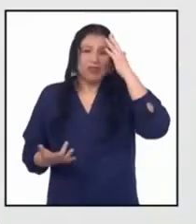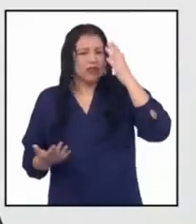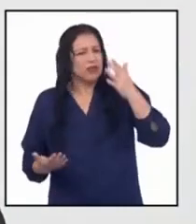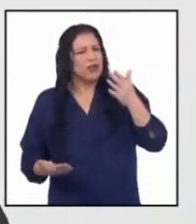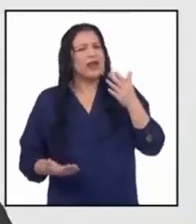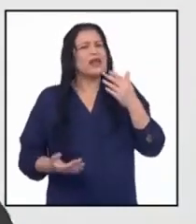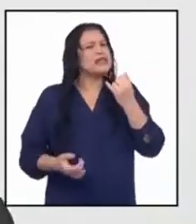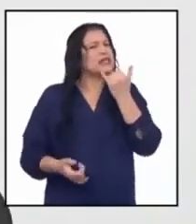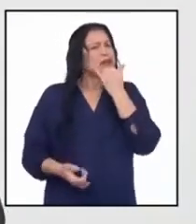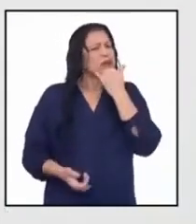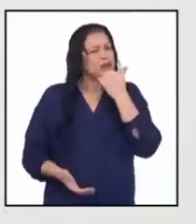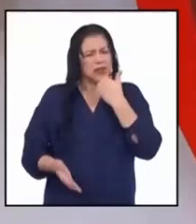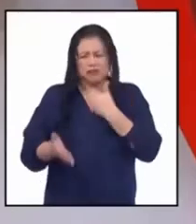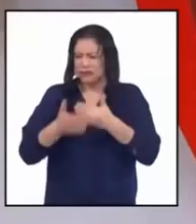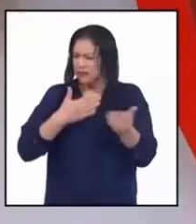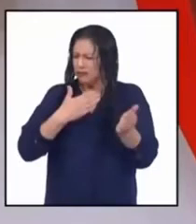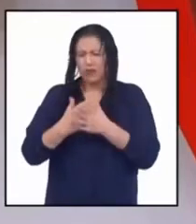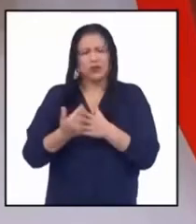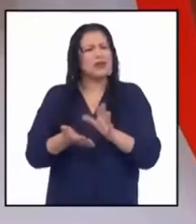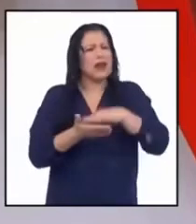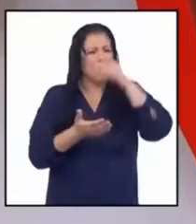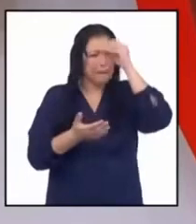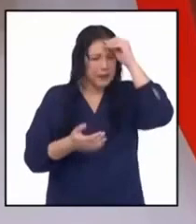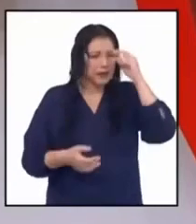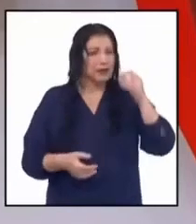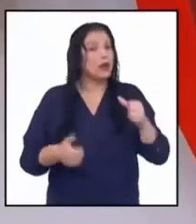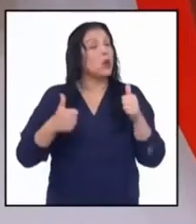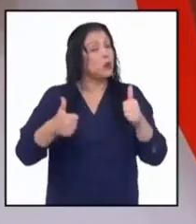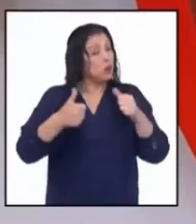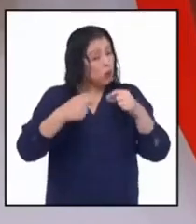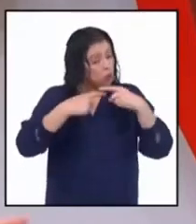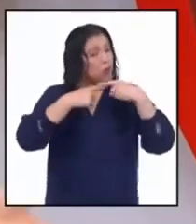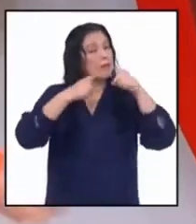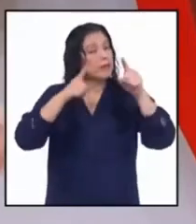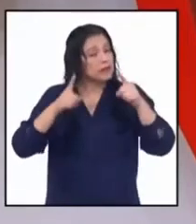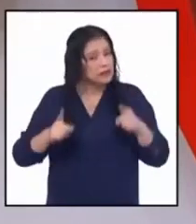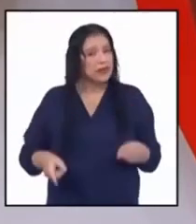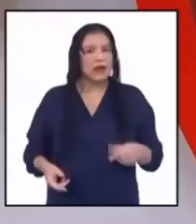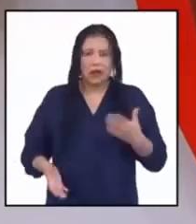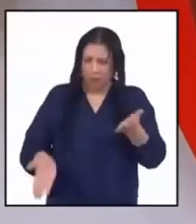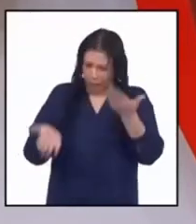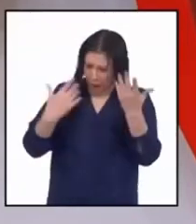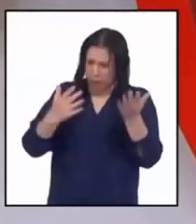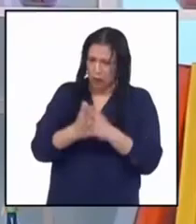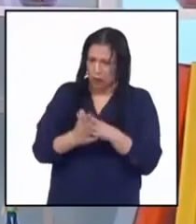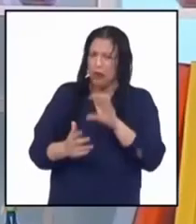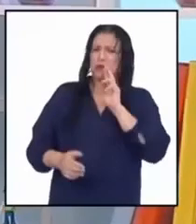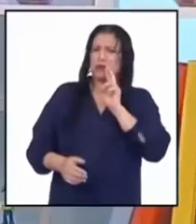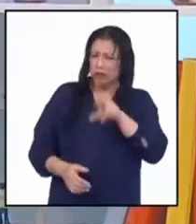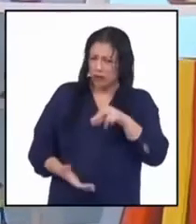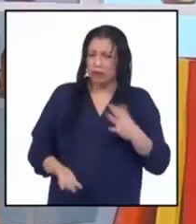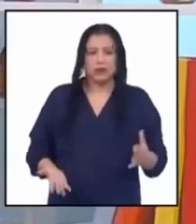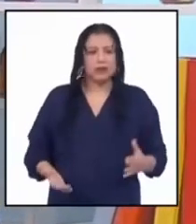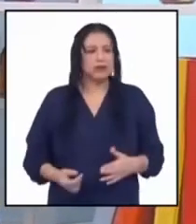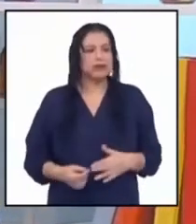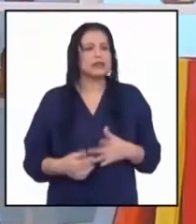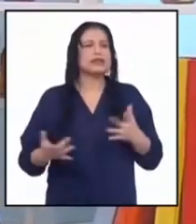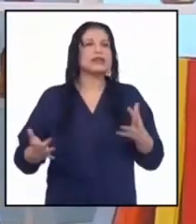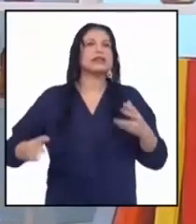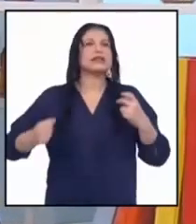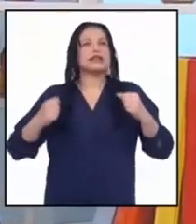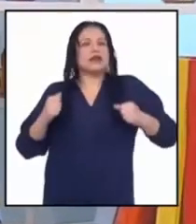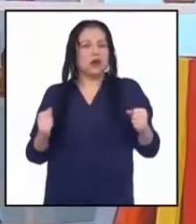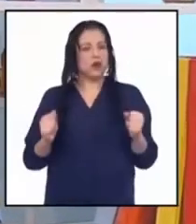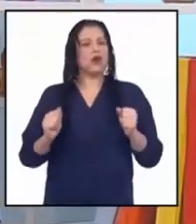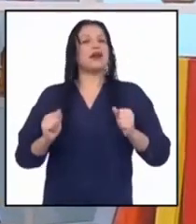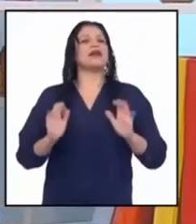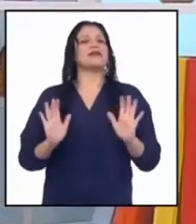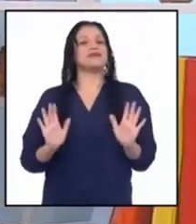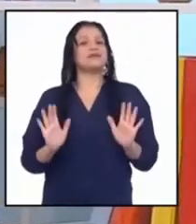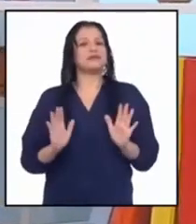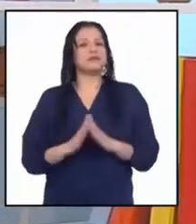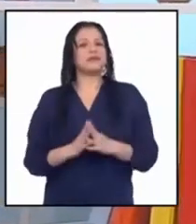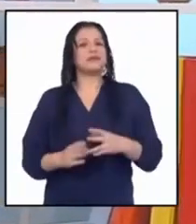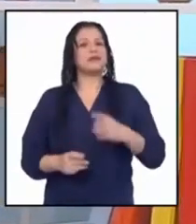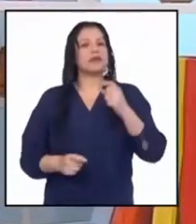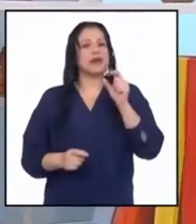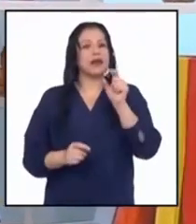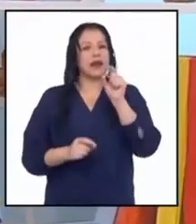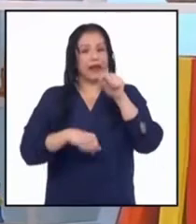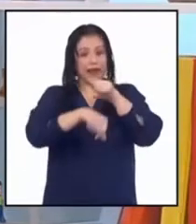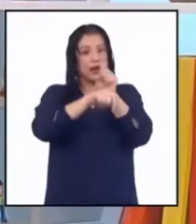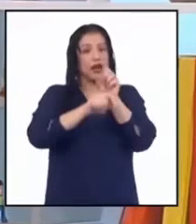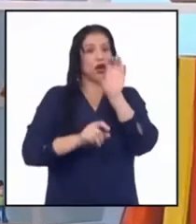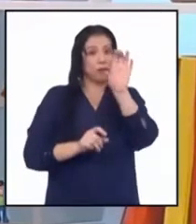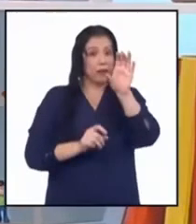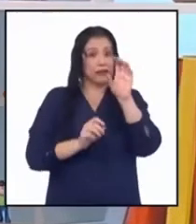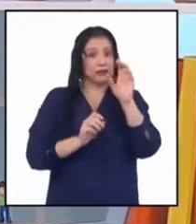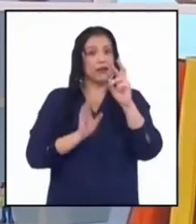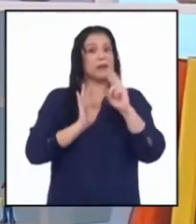te equivocas, aprendes. ¡Qué buen mensaje, profesora! Ande, Stephanie, anímate. Está bien. Cada reloj